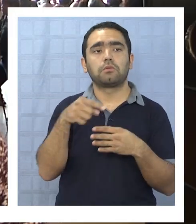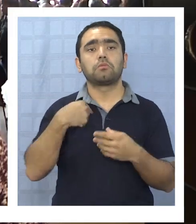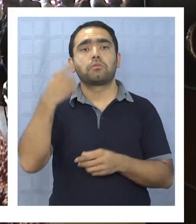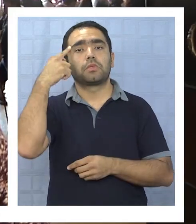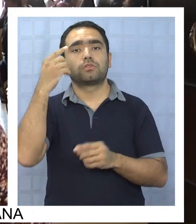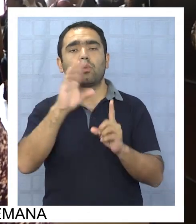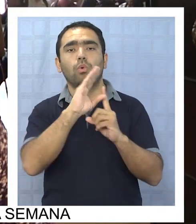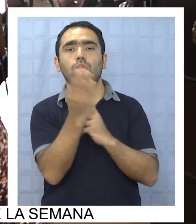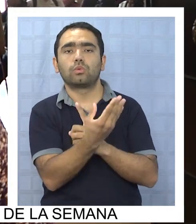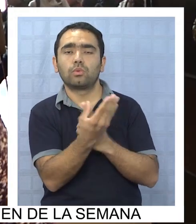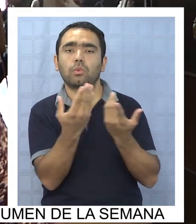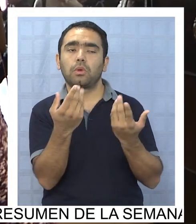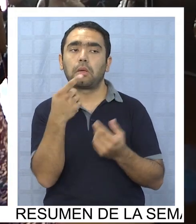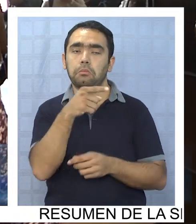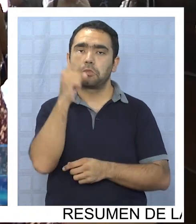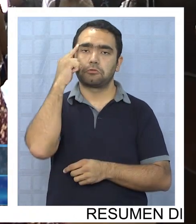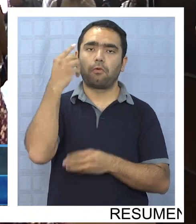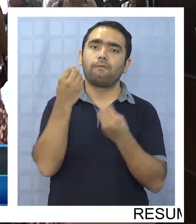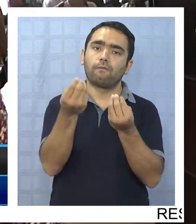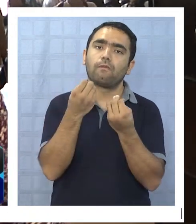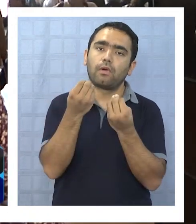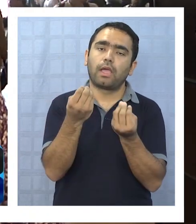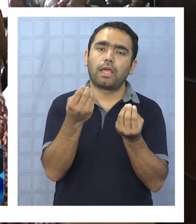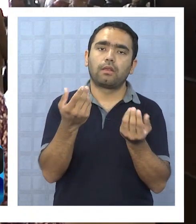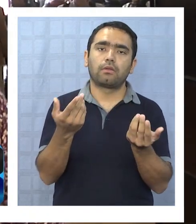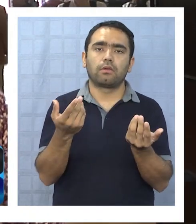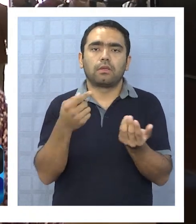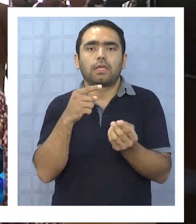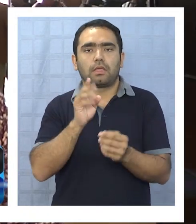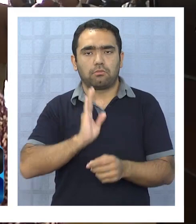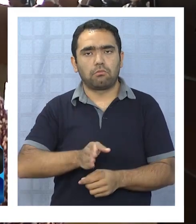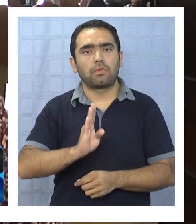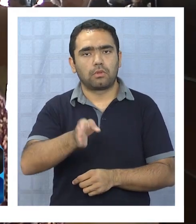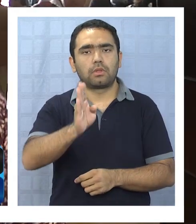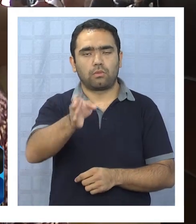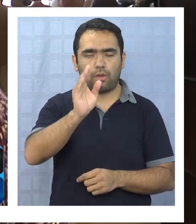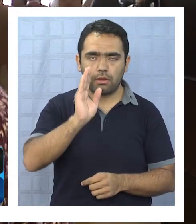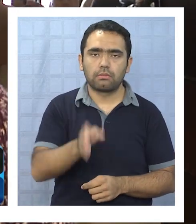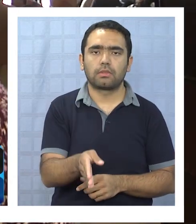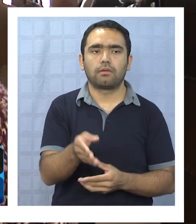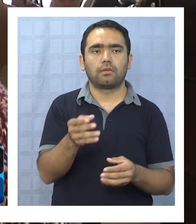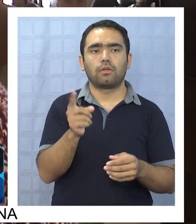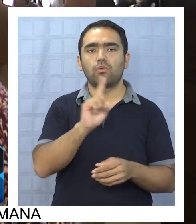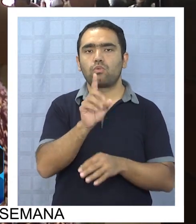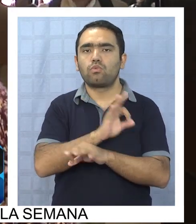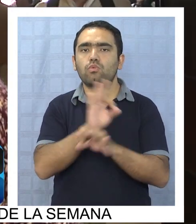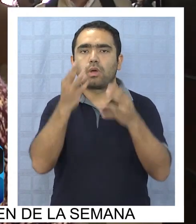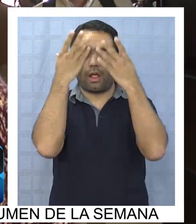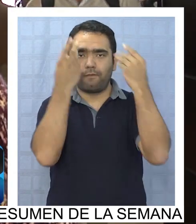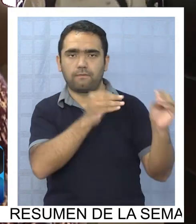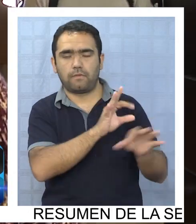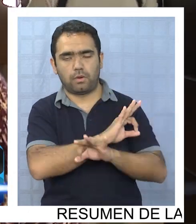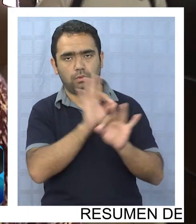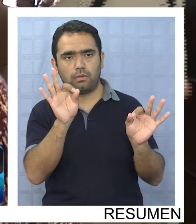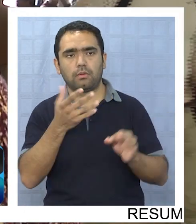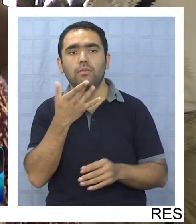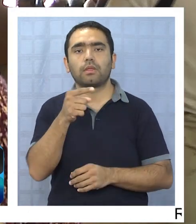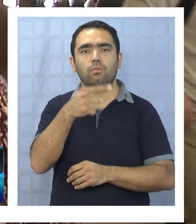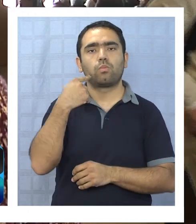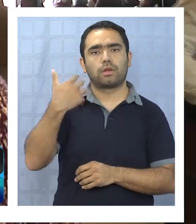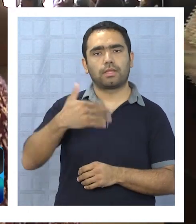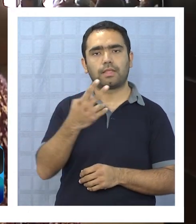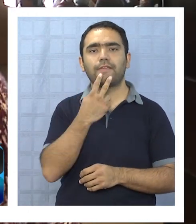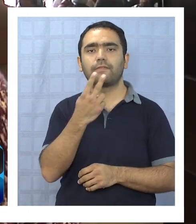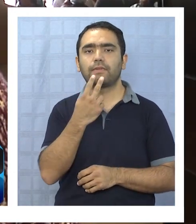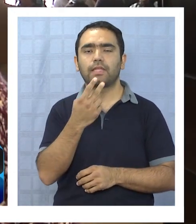cultura y del patrimonio, muy bueno. Y debía de seguir, de no perderse nunca, porque esto es muy valioso para la vida y